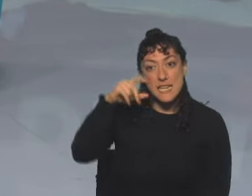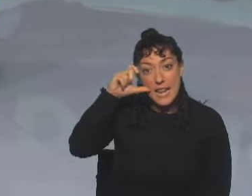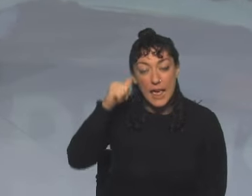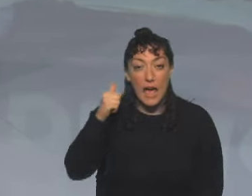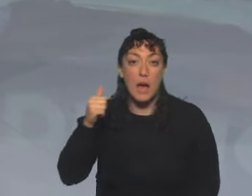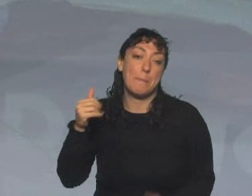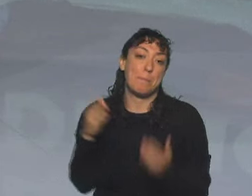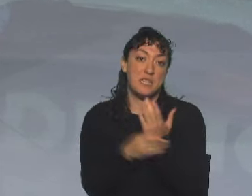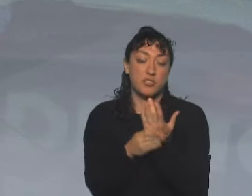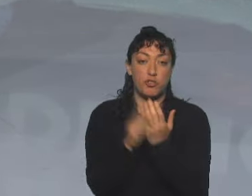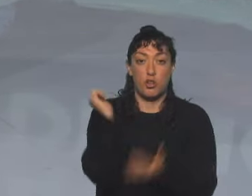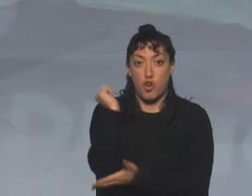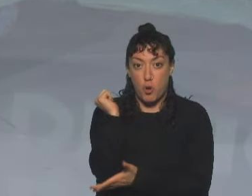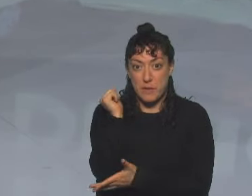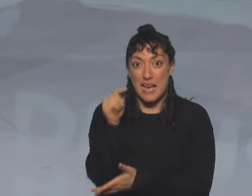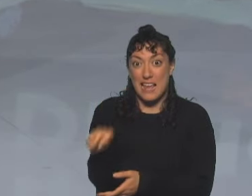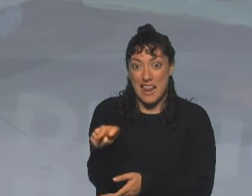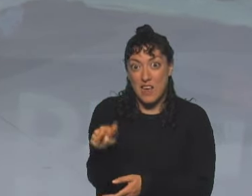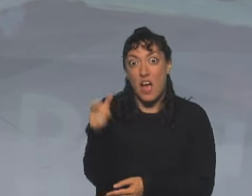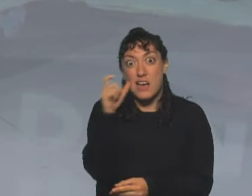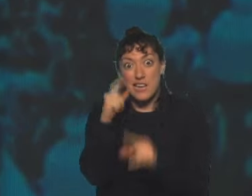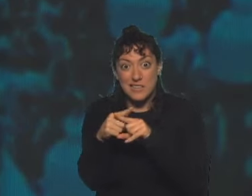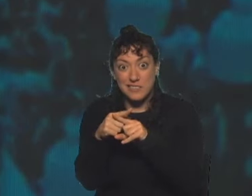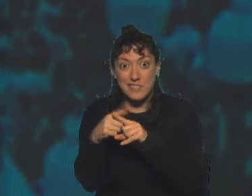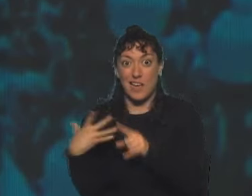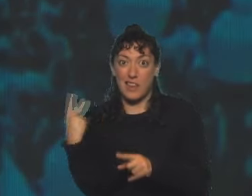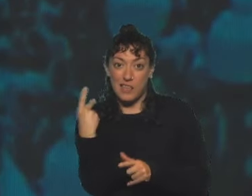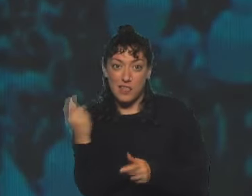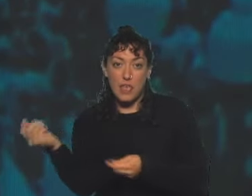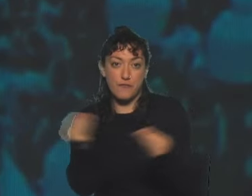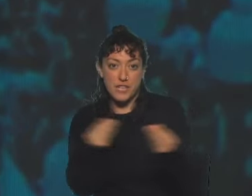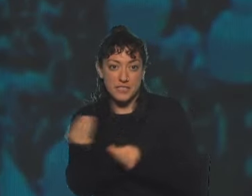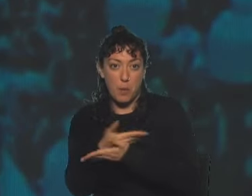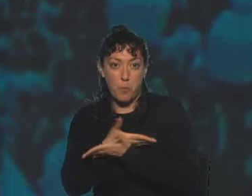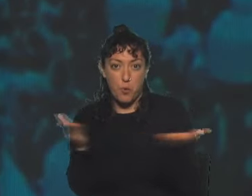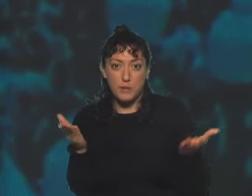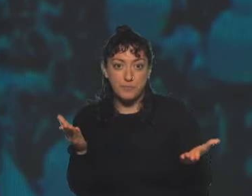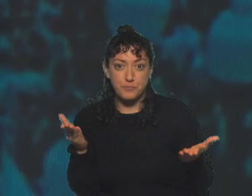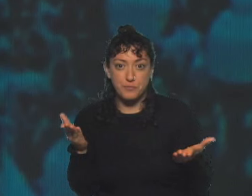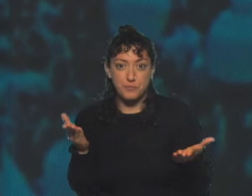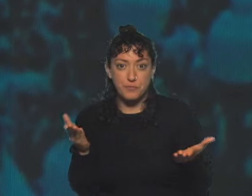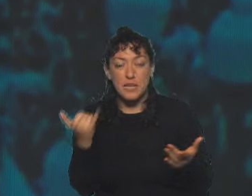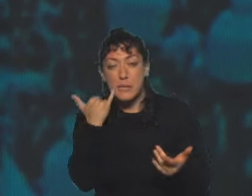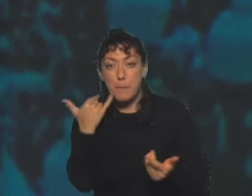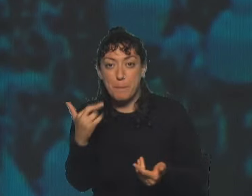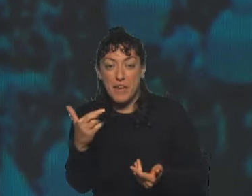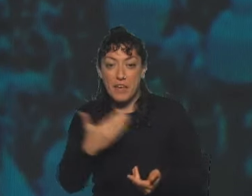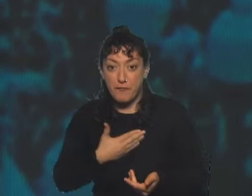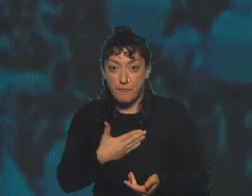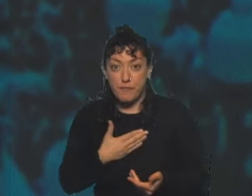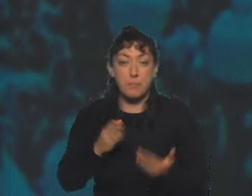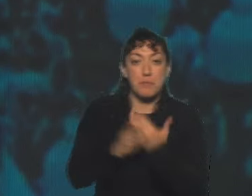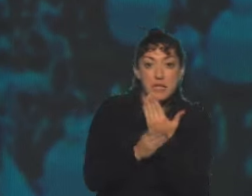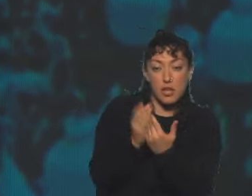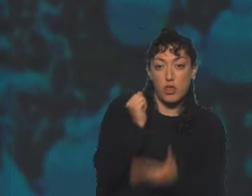Economía. Machinea había sido gerente de finanzas públicas de YPF, del Ministerio de